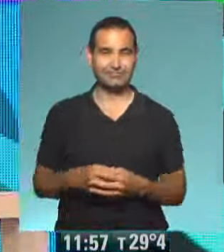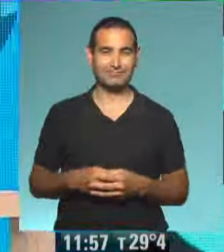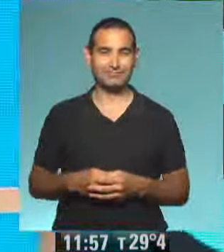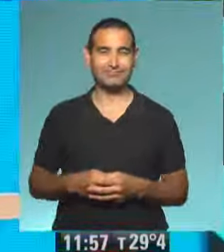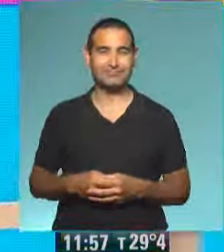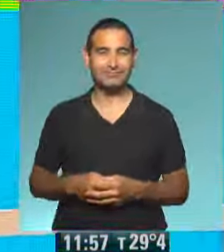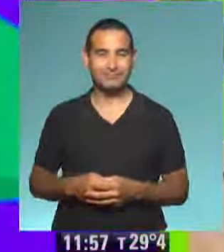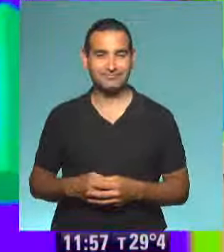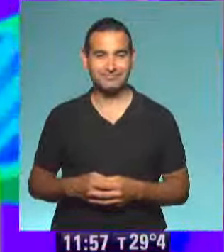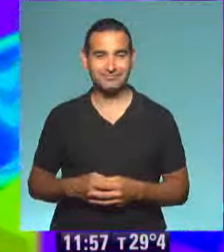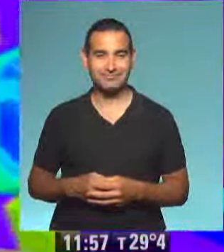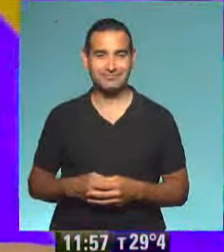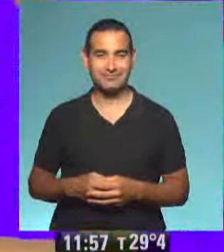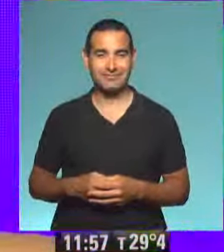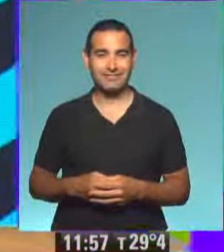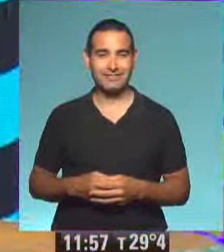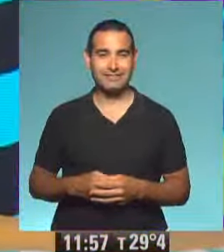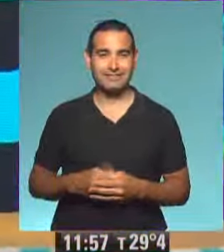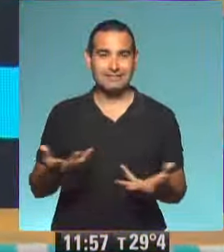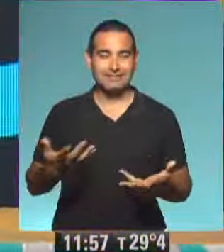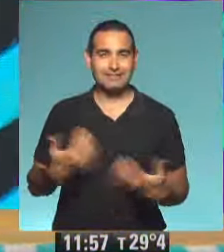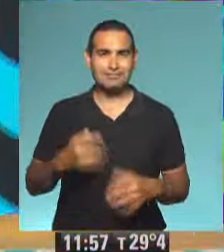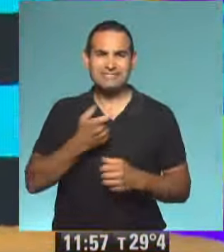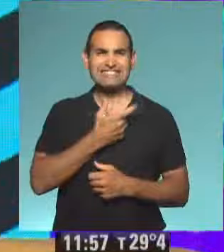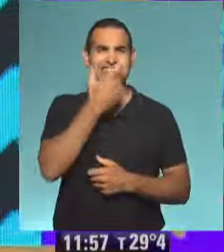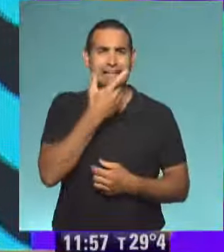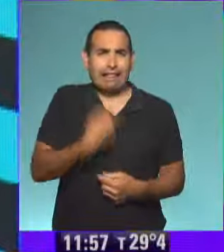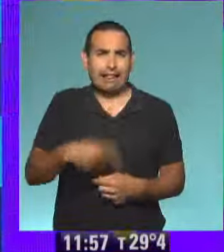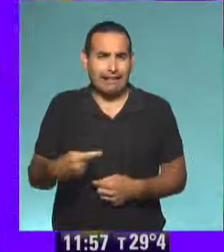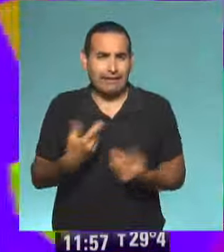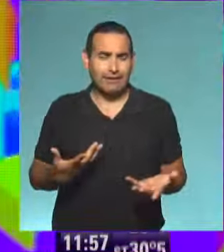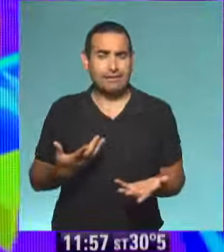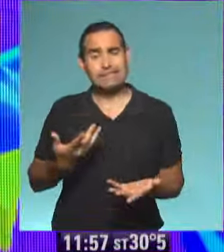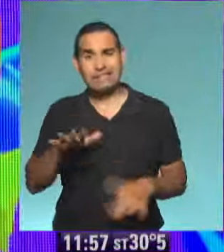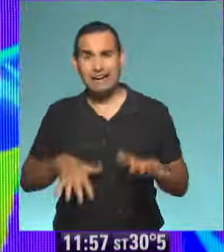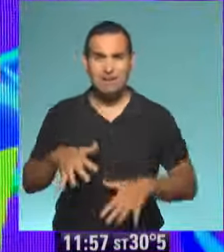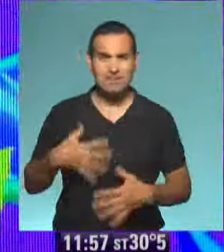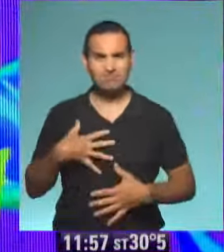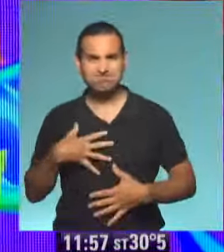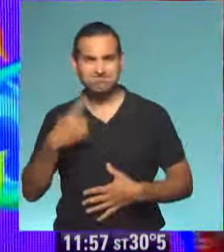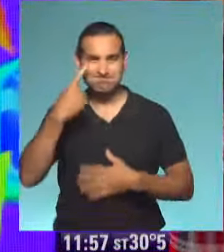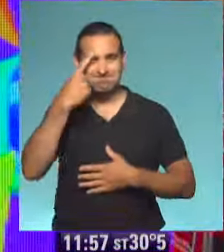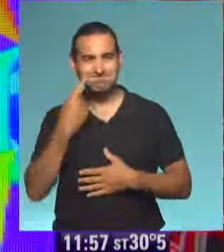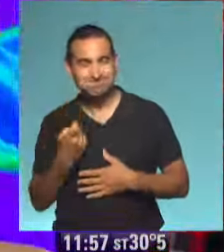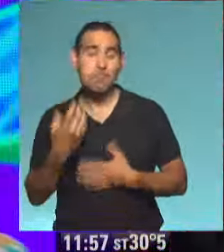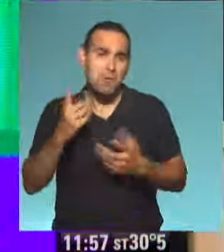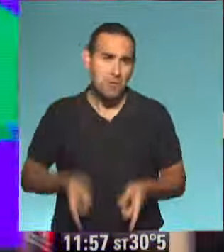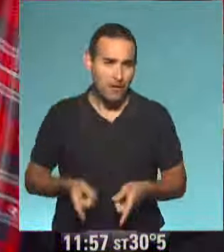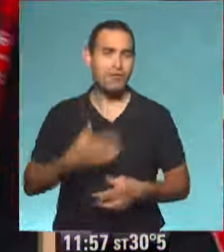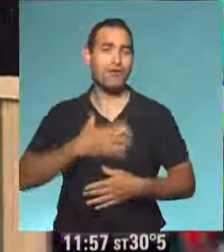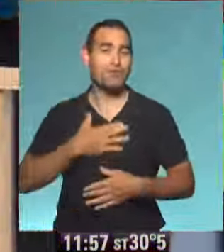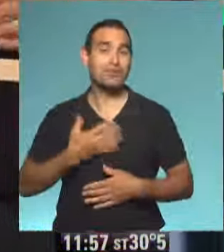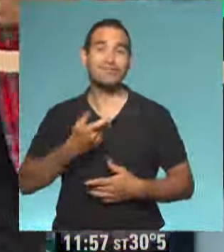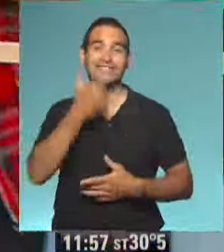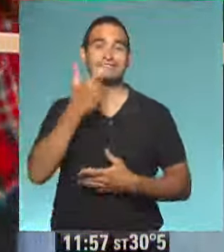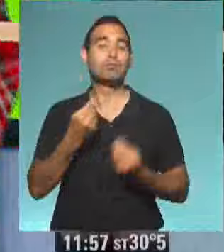país. Ay, ¿por qué estamos tan sonrientes? A pesar de que a veces estamos como medio llorando porque terminamos, pero estamos muy sonrientes. ¿Por